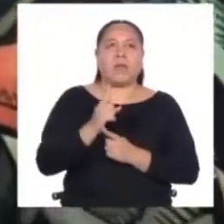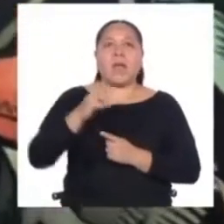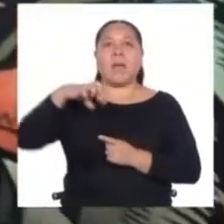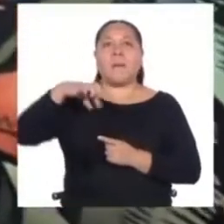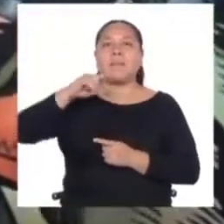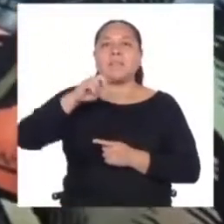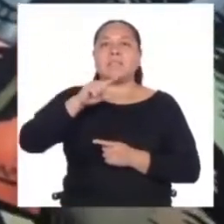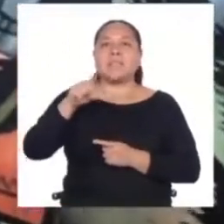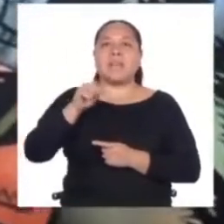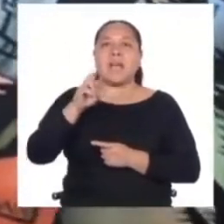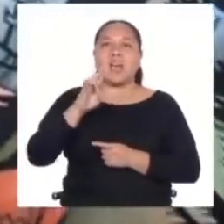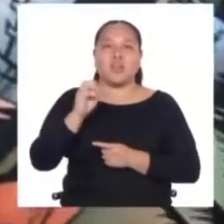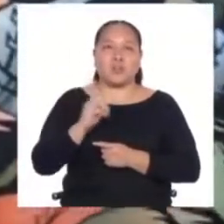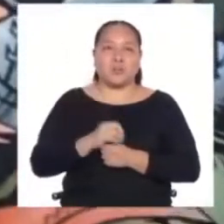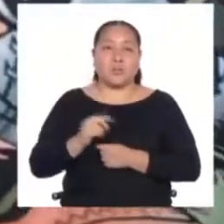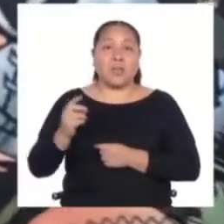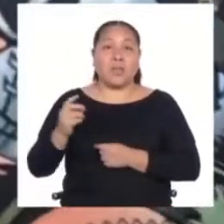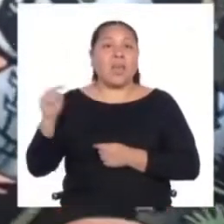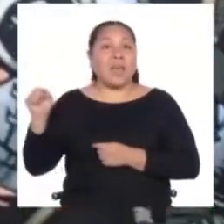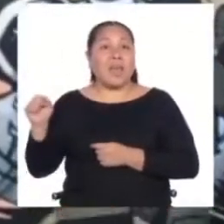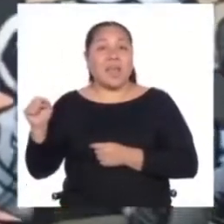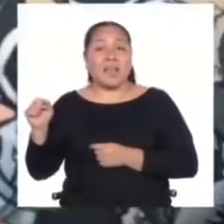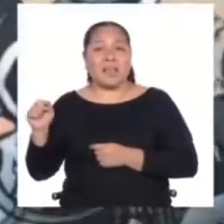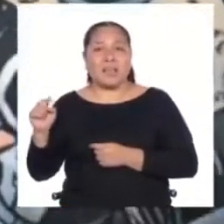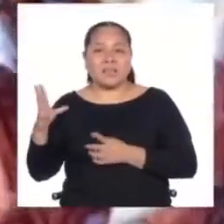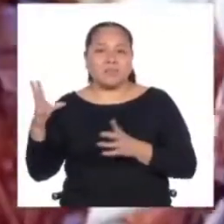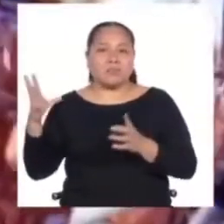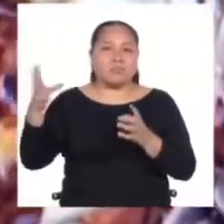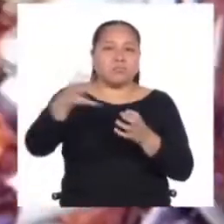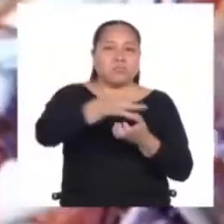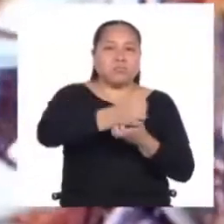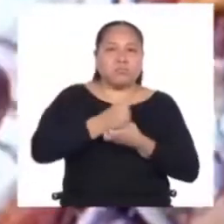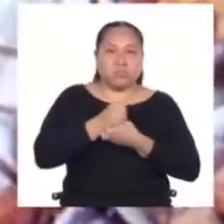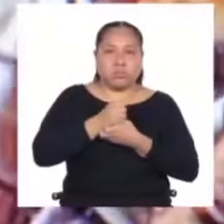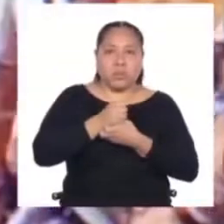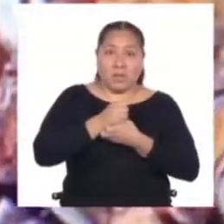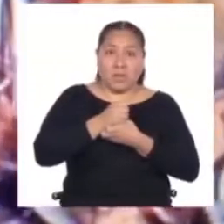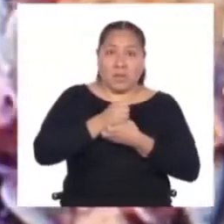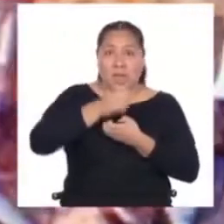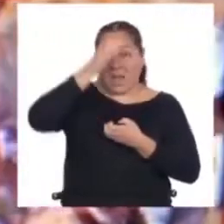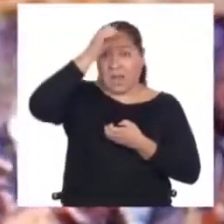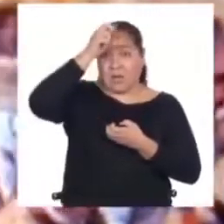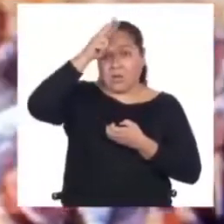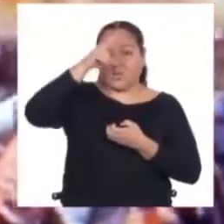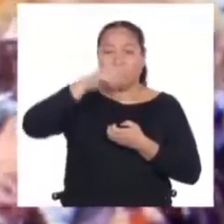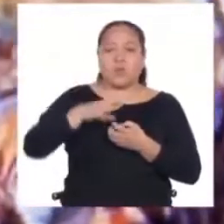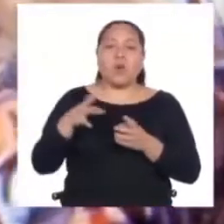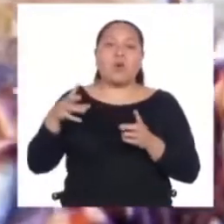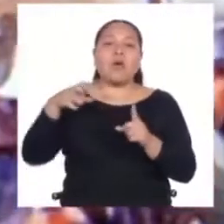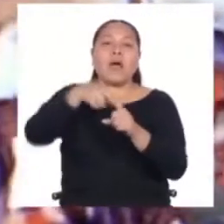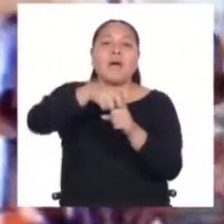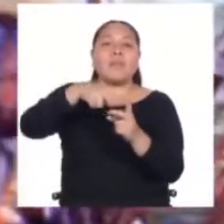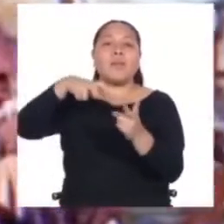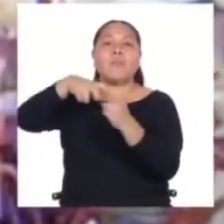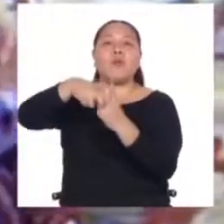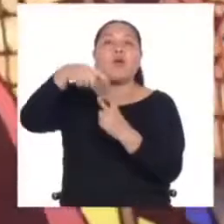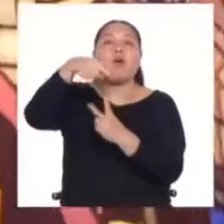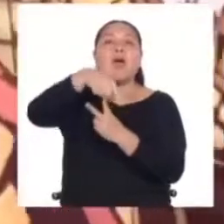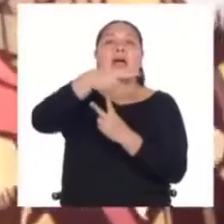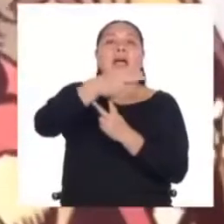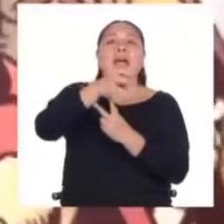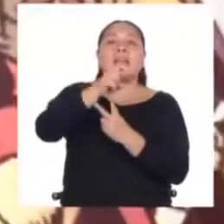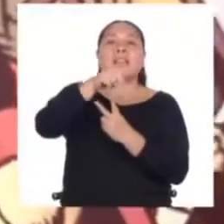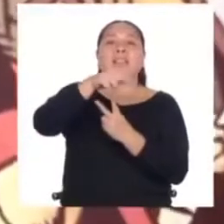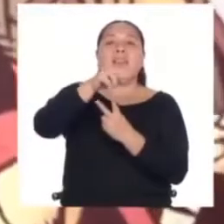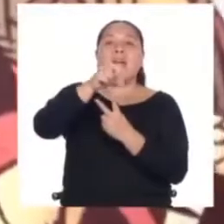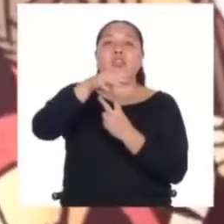primera acción fue apoderarse del Cusco y tomar prisioneros a Hernando y Gonzalo Pizarro.